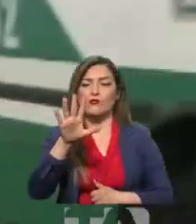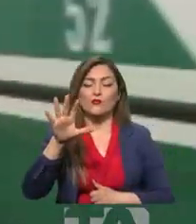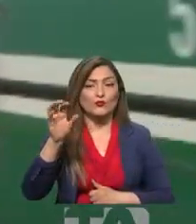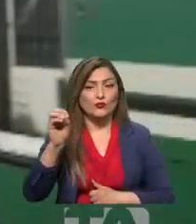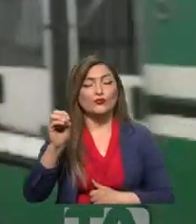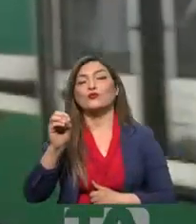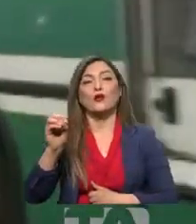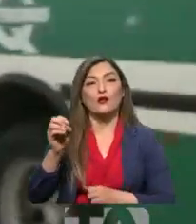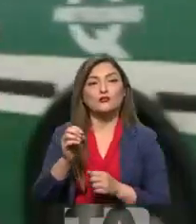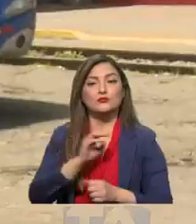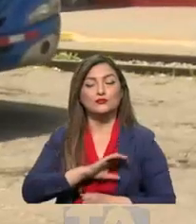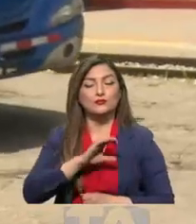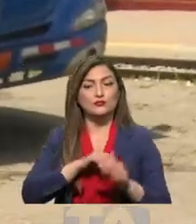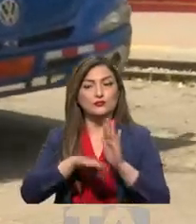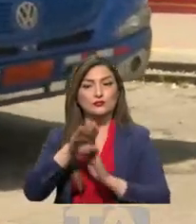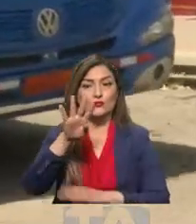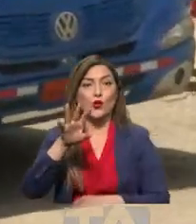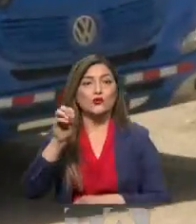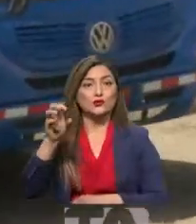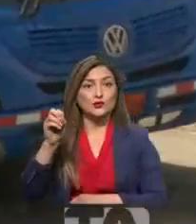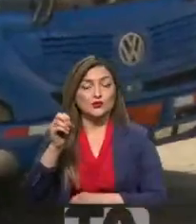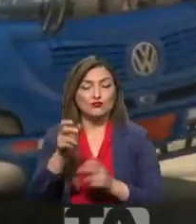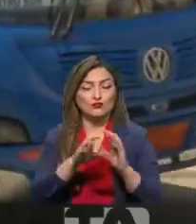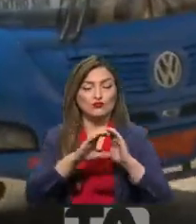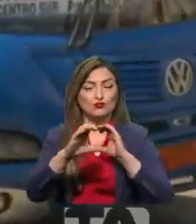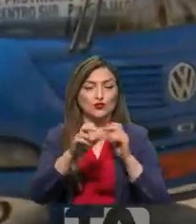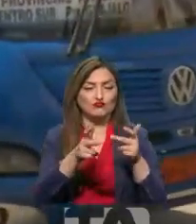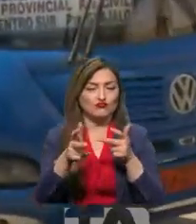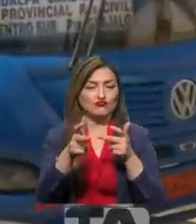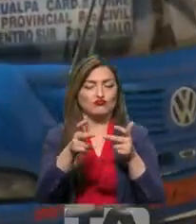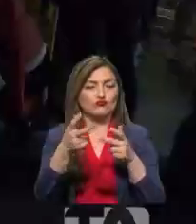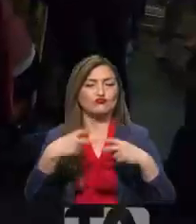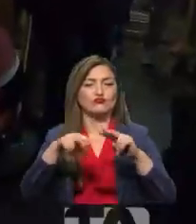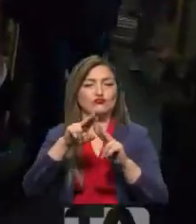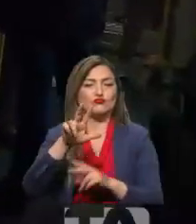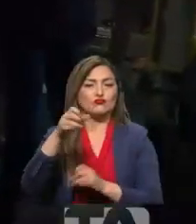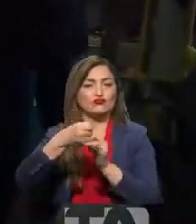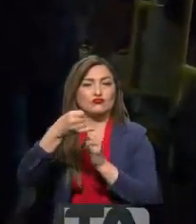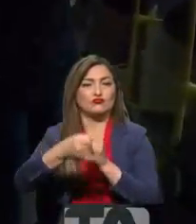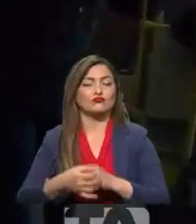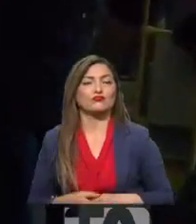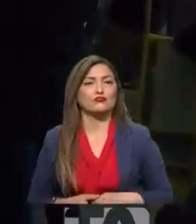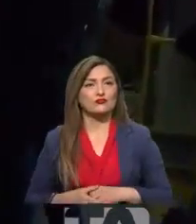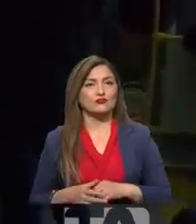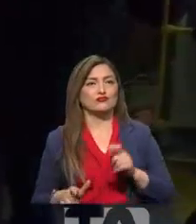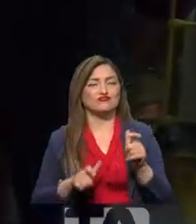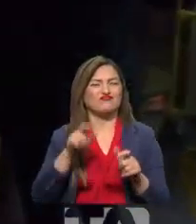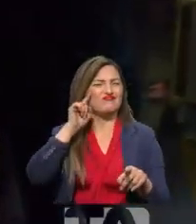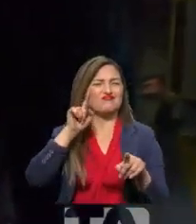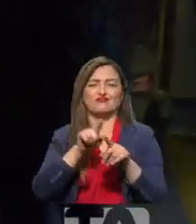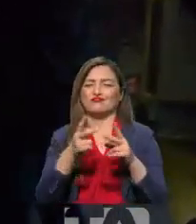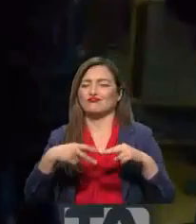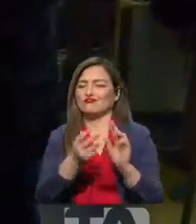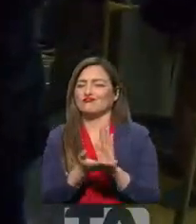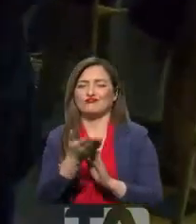unidades del transporte municipal y más de 400 alimentadores regirán a la nueva tarifa sin embargo hay muchos usuarios que no están de acuerdo con